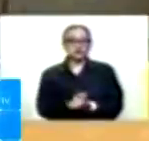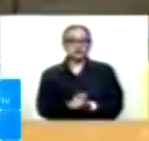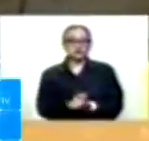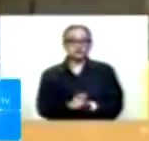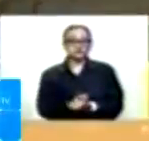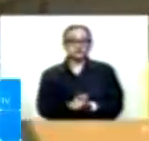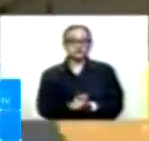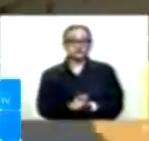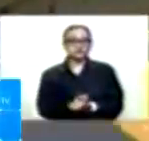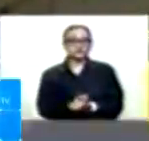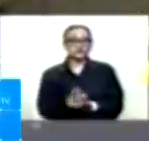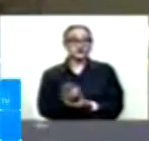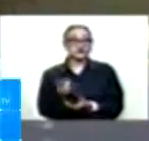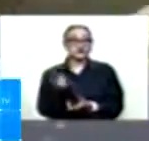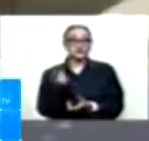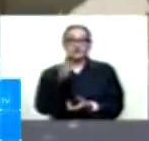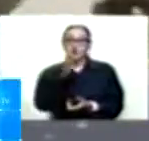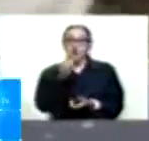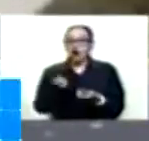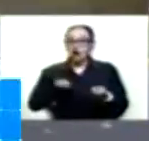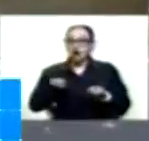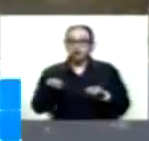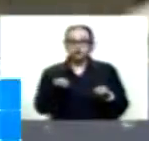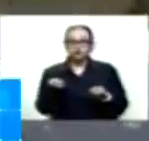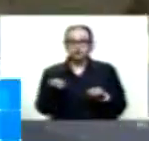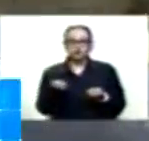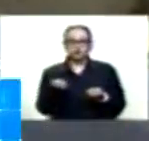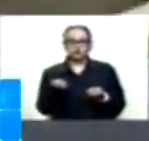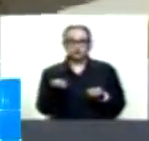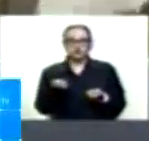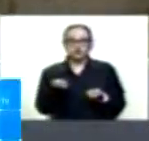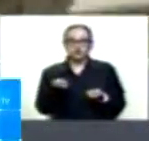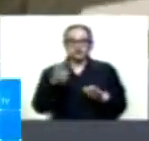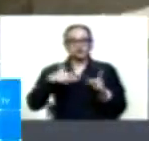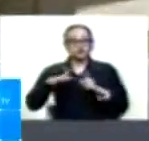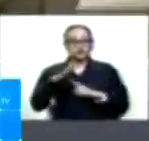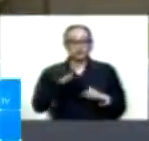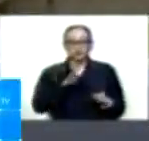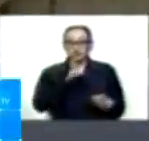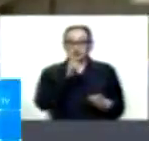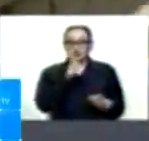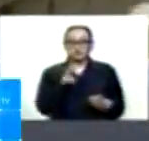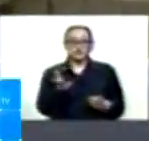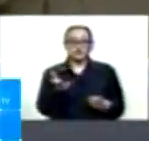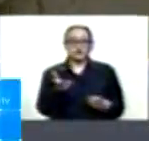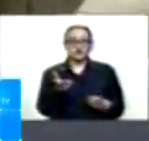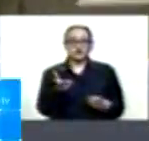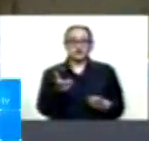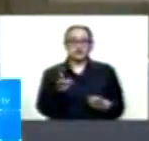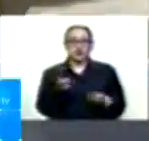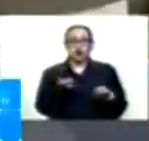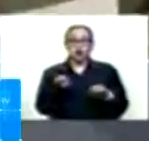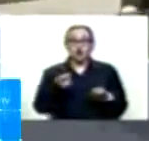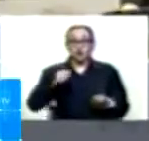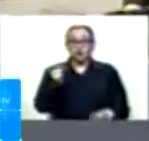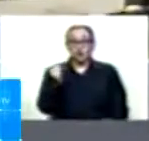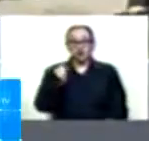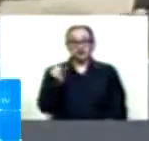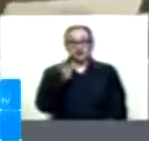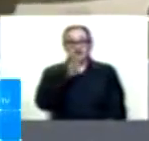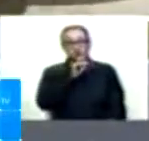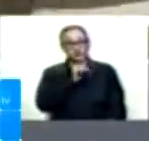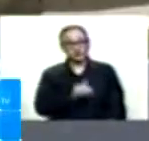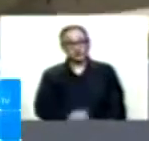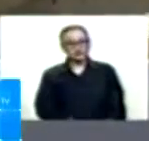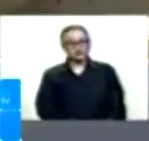a la falta de control y desbordar la situación por parte del control de la policía del